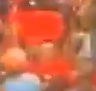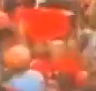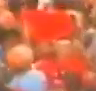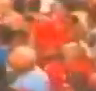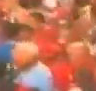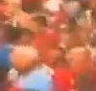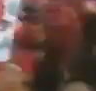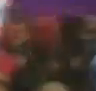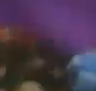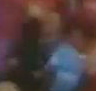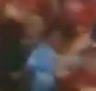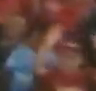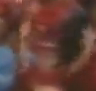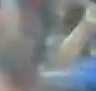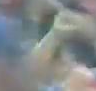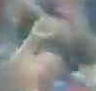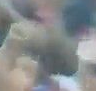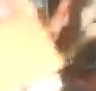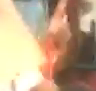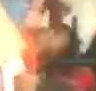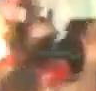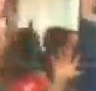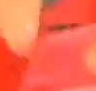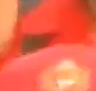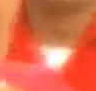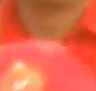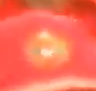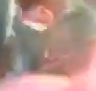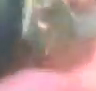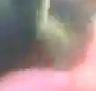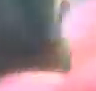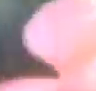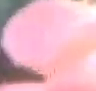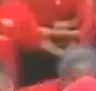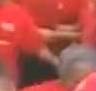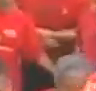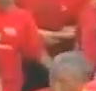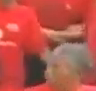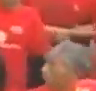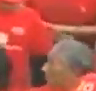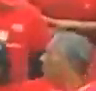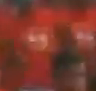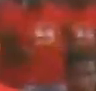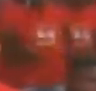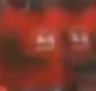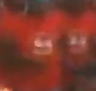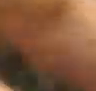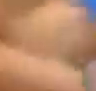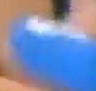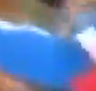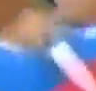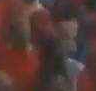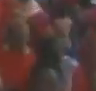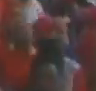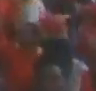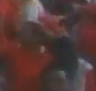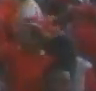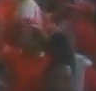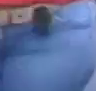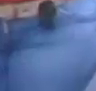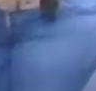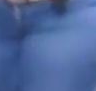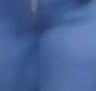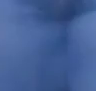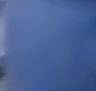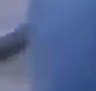Este pueblo es tu gente que te ama. Es un sentimiento nacional. Todos somos bolivarianos y lo sentimos en nuestra sangre. Dios nos ha puesto aquí para luchar.